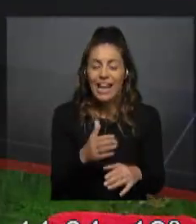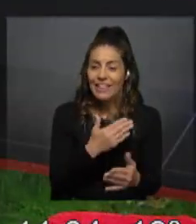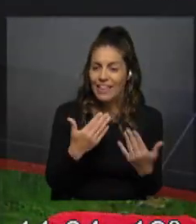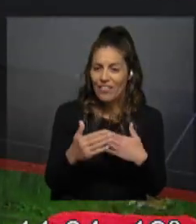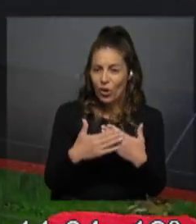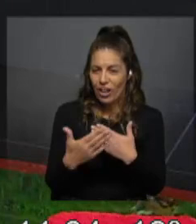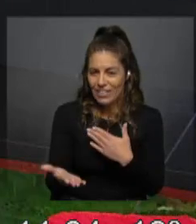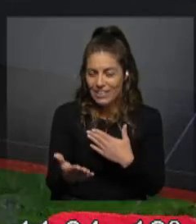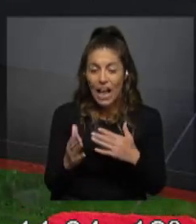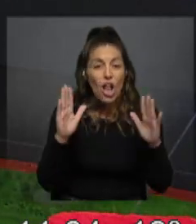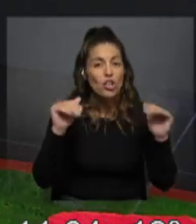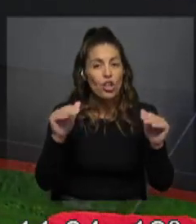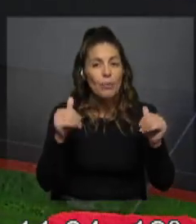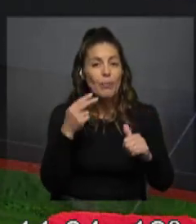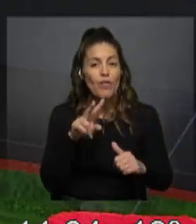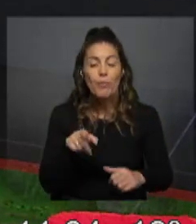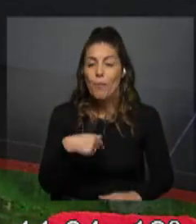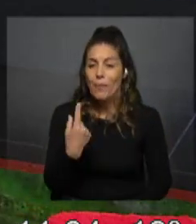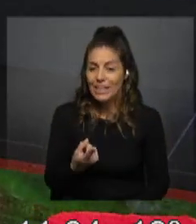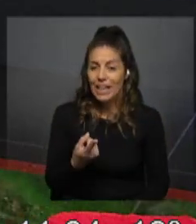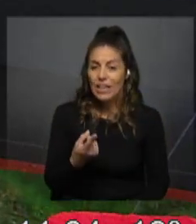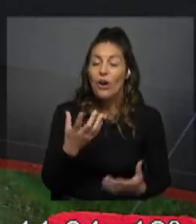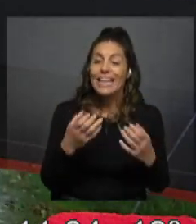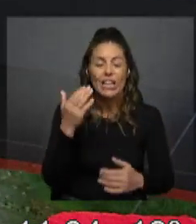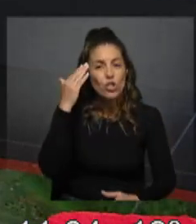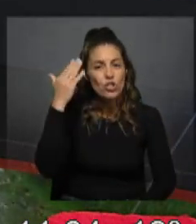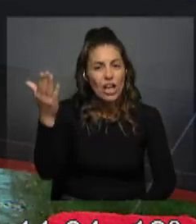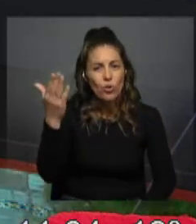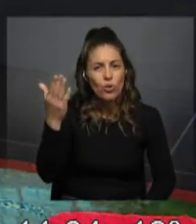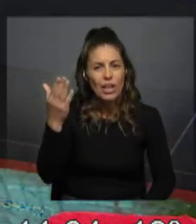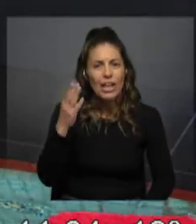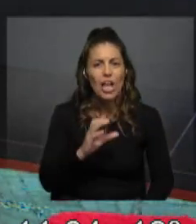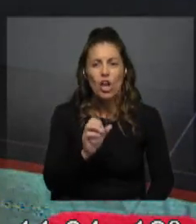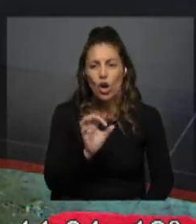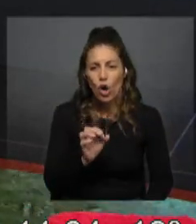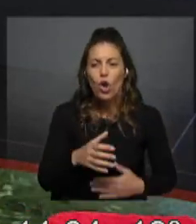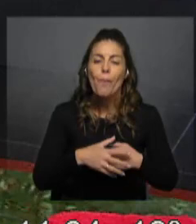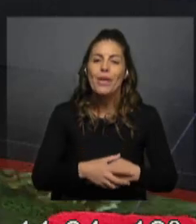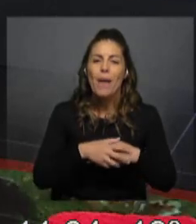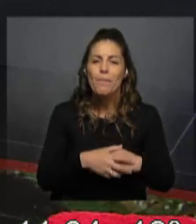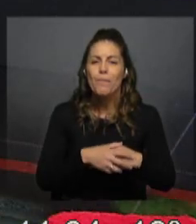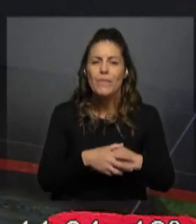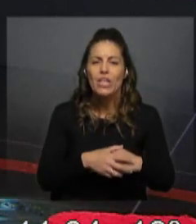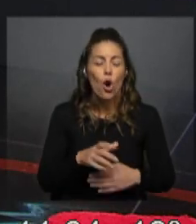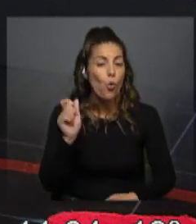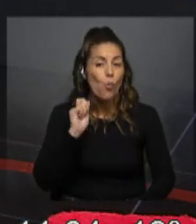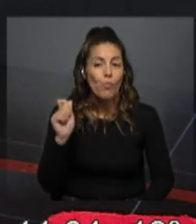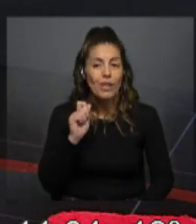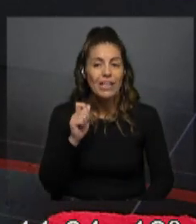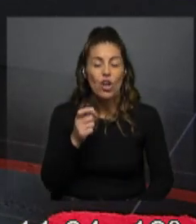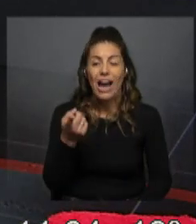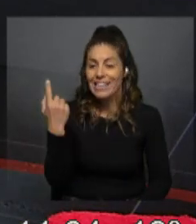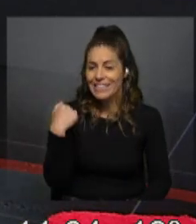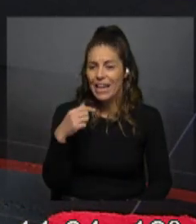vecina. Nos despedimos y será hasta el día de mañana, aunque quiero saludar al Colo Pacín, a mi gran amigo que estuvo cumpliendo años en el día de ayer,